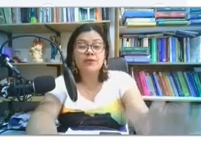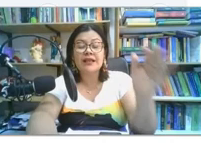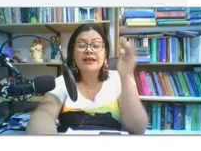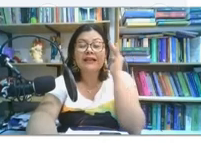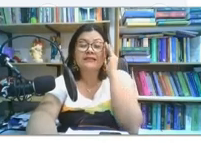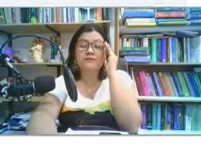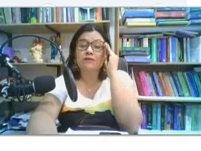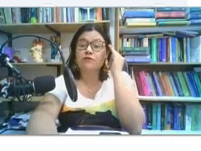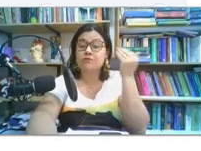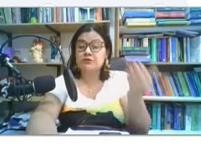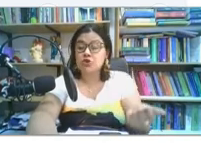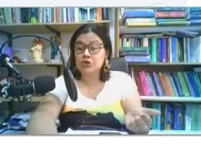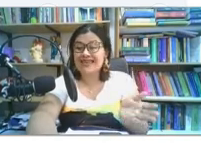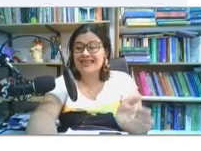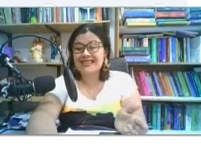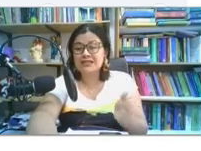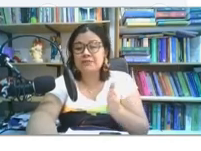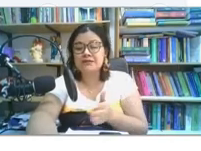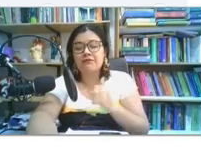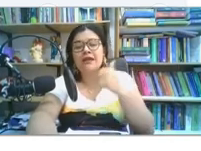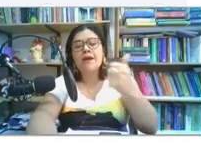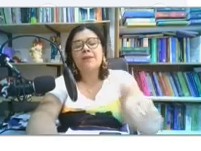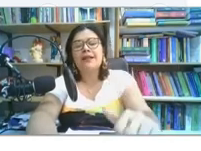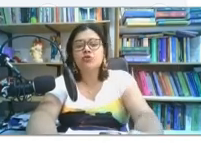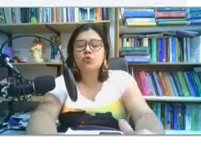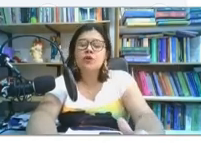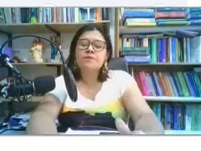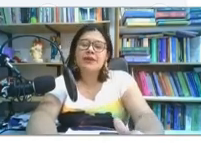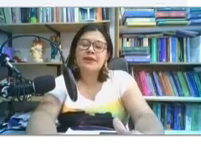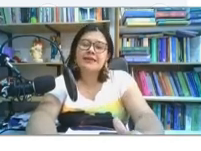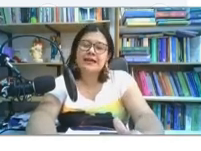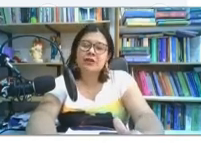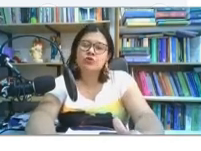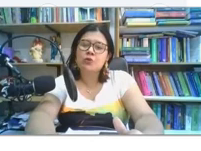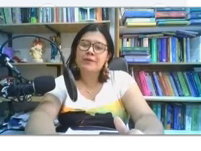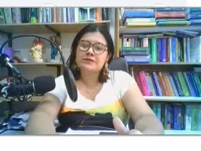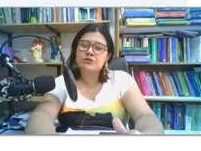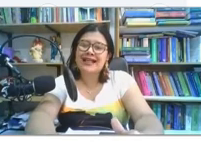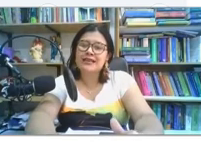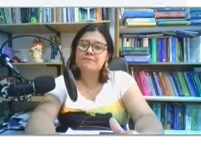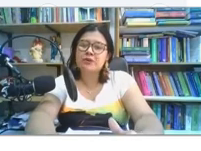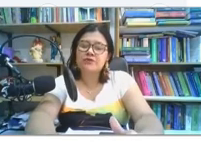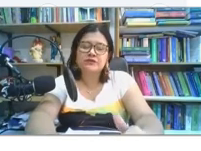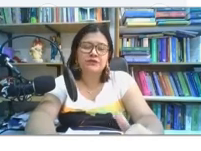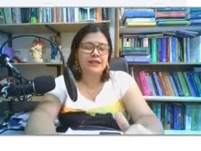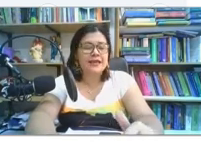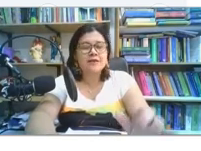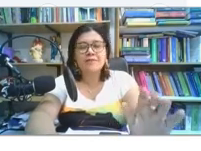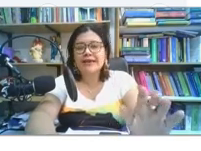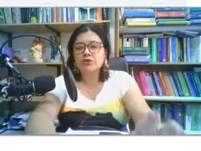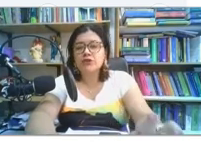vas a poder recibir formación indispensable para tu desarrollo personal y profesional